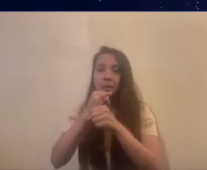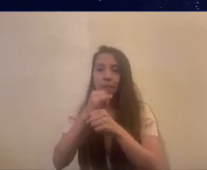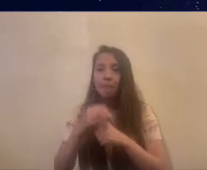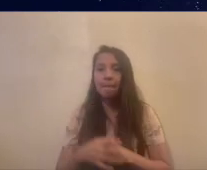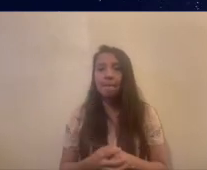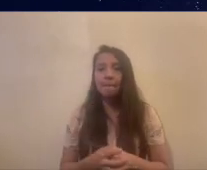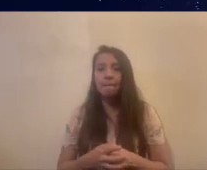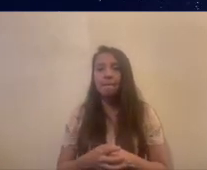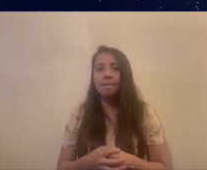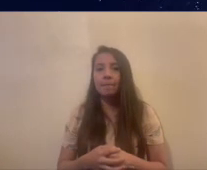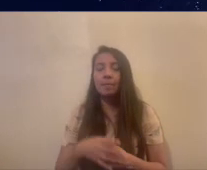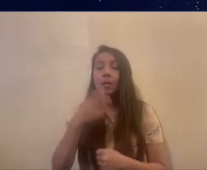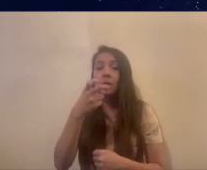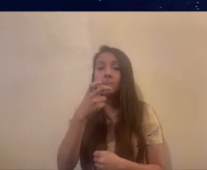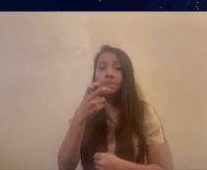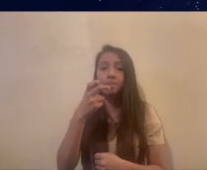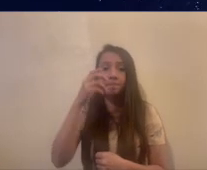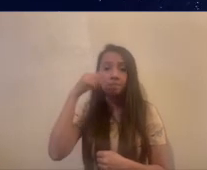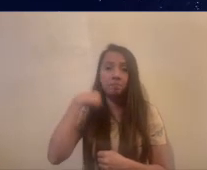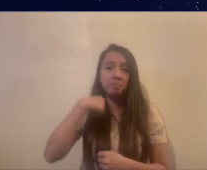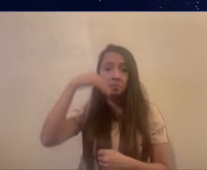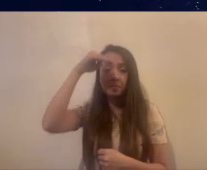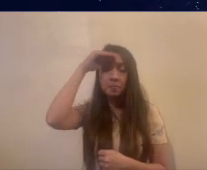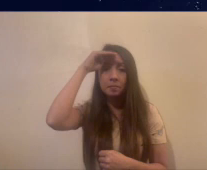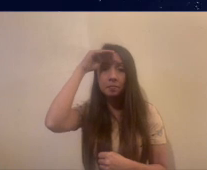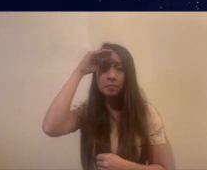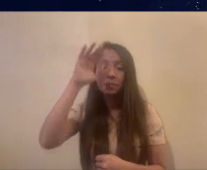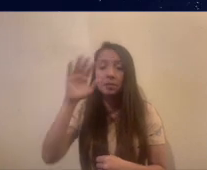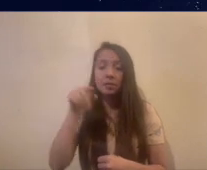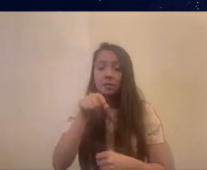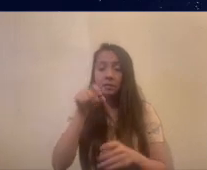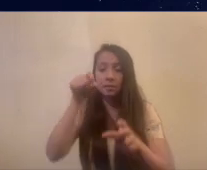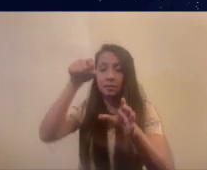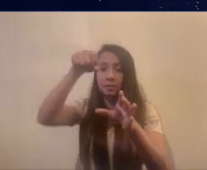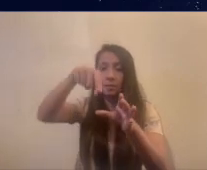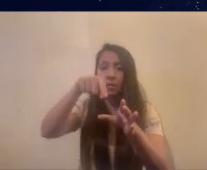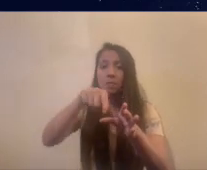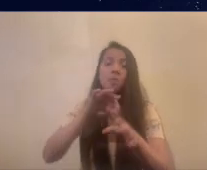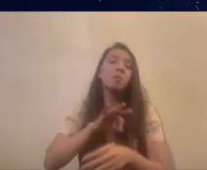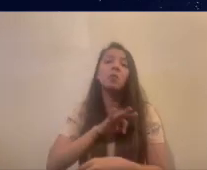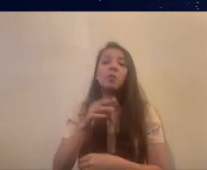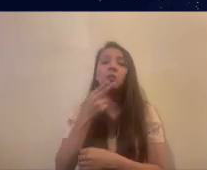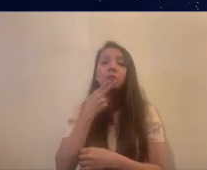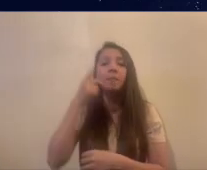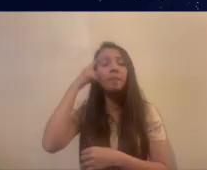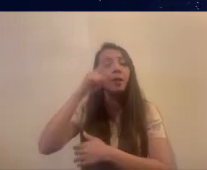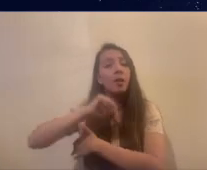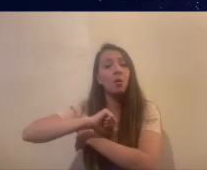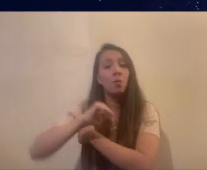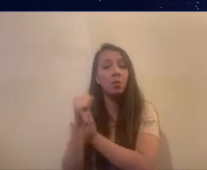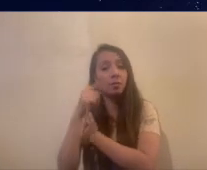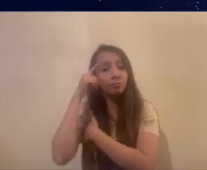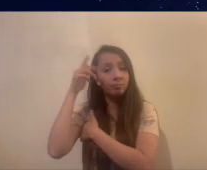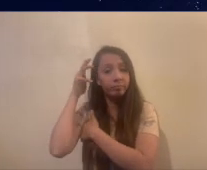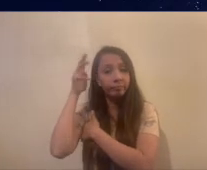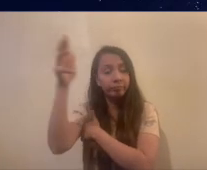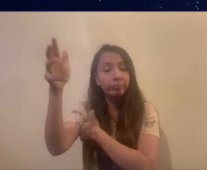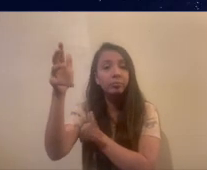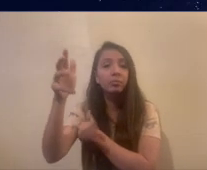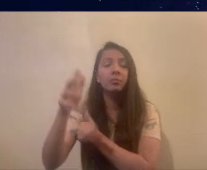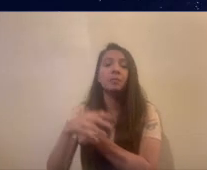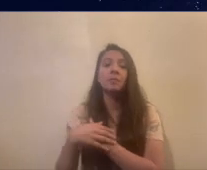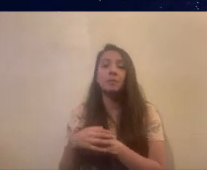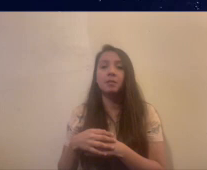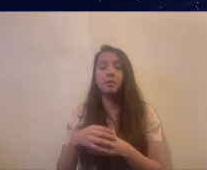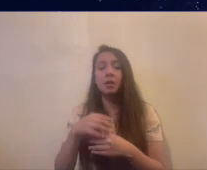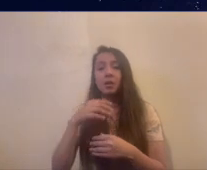espacial. Con lo cual llegamos a la conclusión que estas semillas podrían servir para almacenaje, porque cuando les